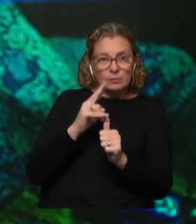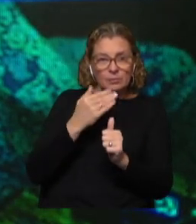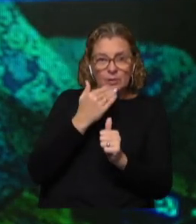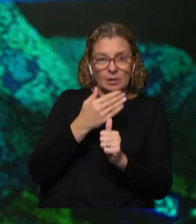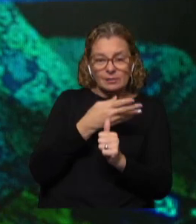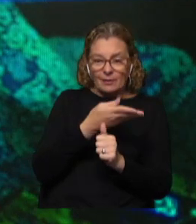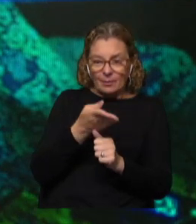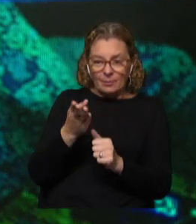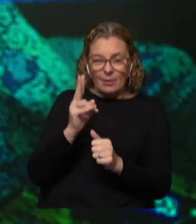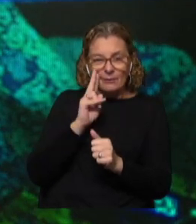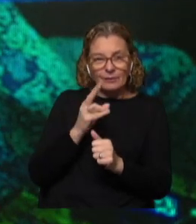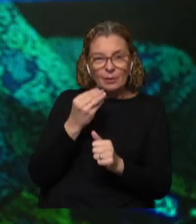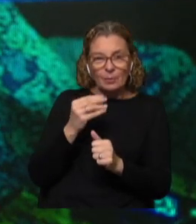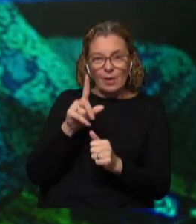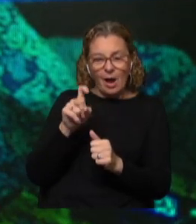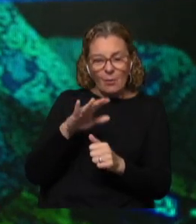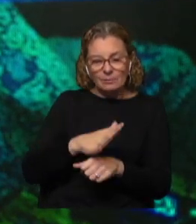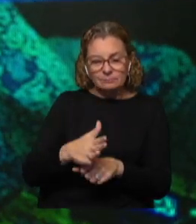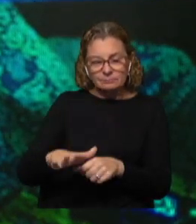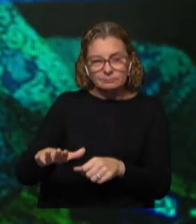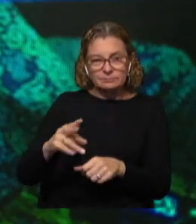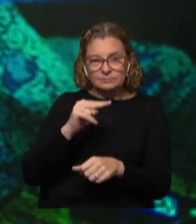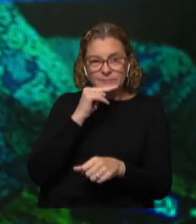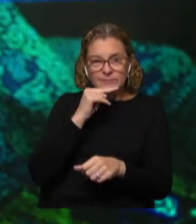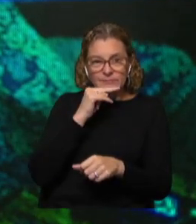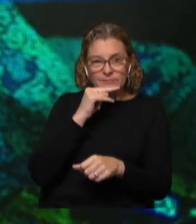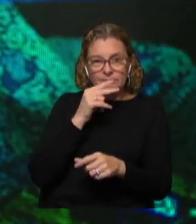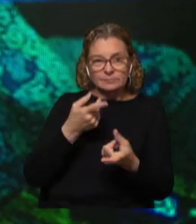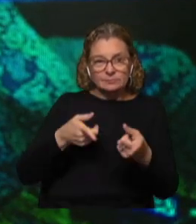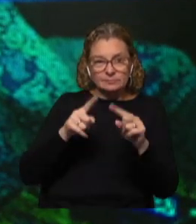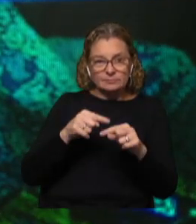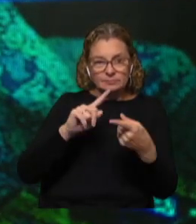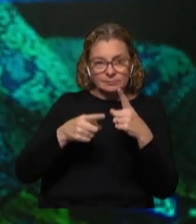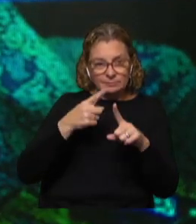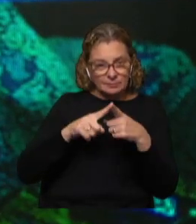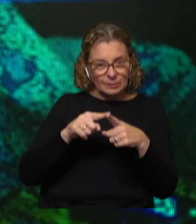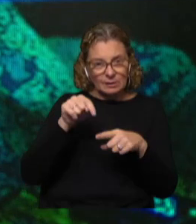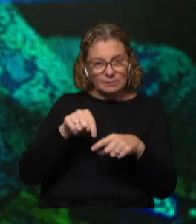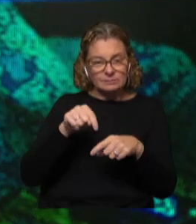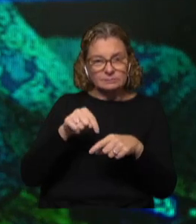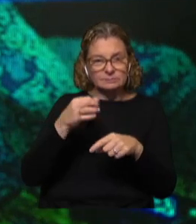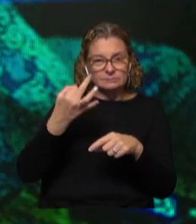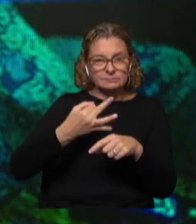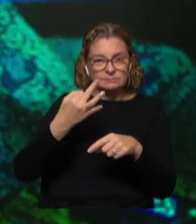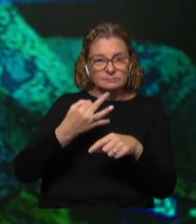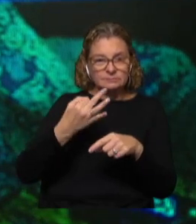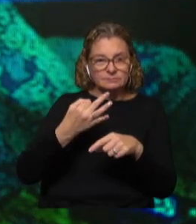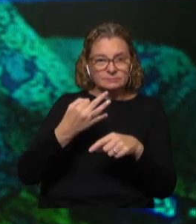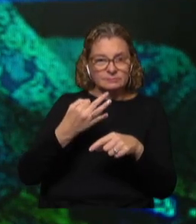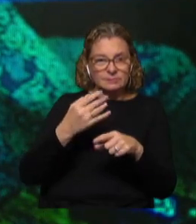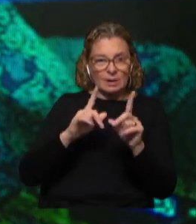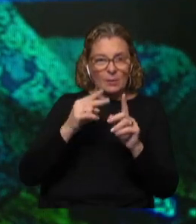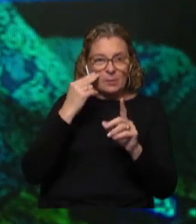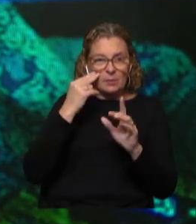ellos, ver cómo estaba el arroyo en ese momento el viernes, para después retomar esta discusión si realmente es un vacío legal